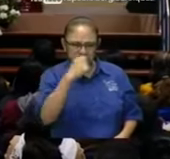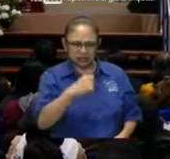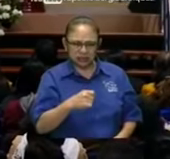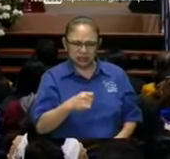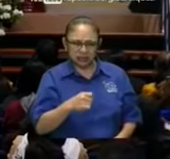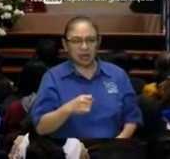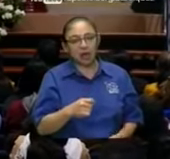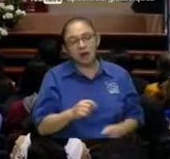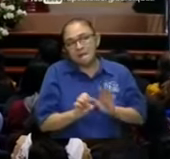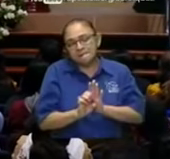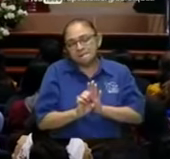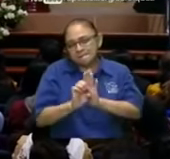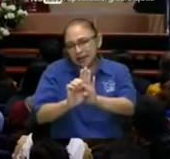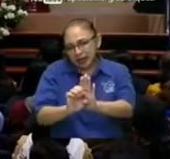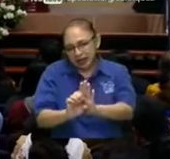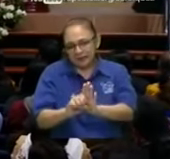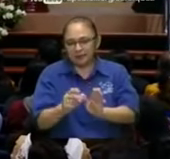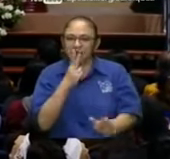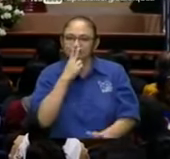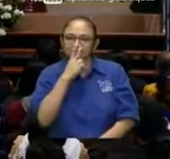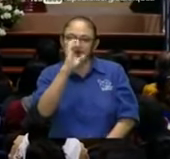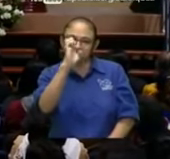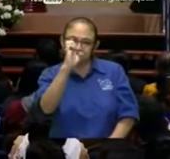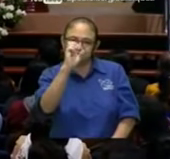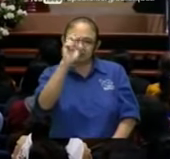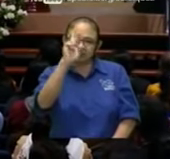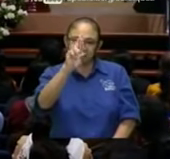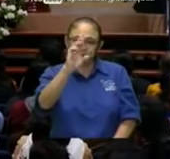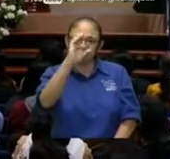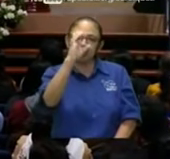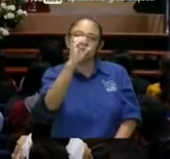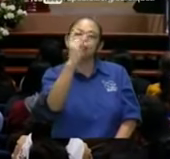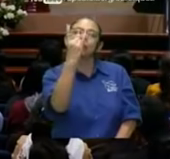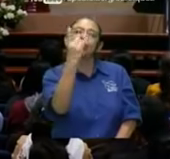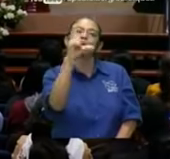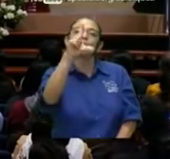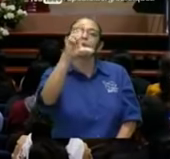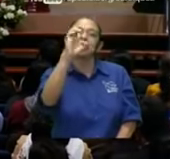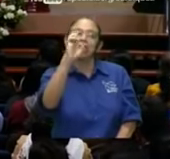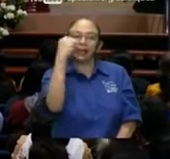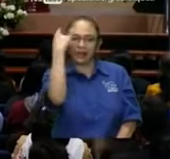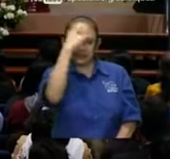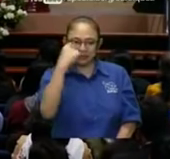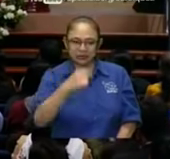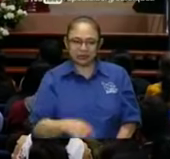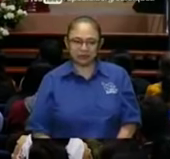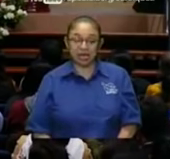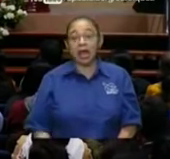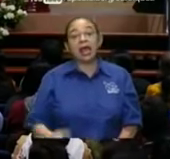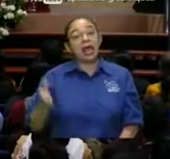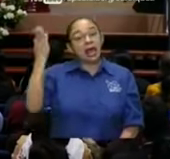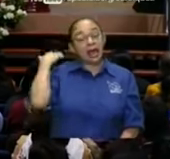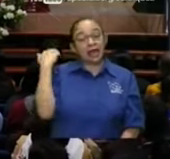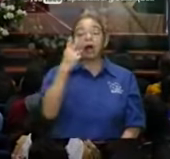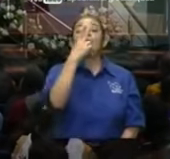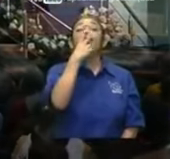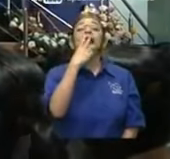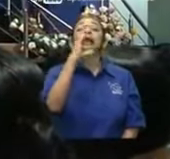Hércules. O Hermes, según los romanos. Y este Hércules era un hijo de